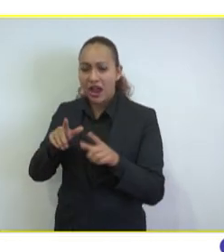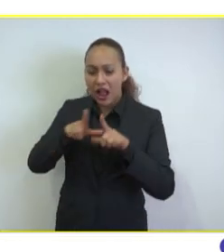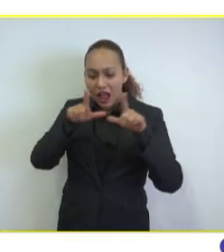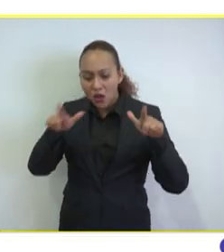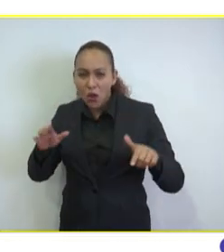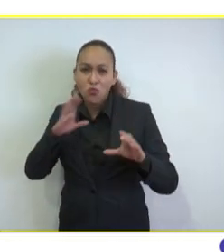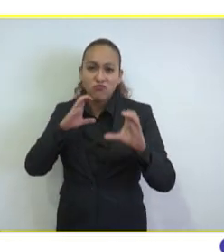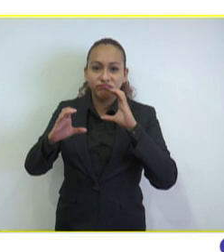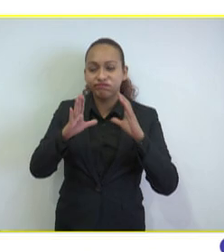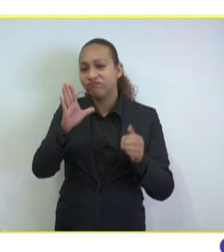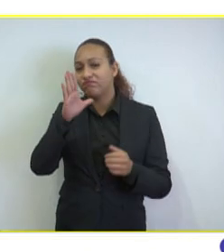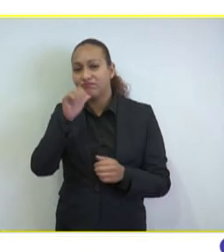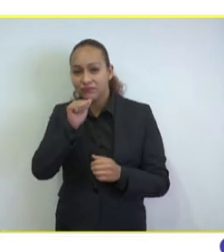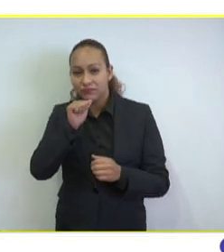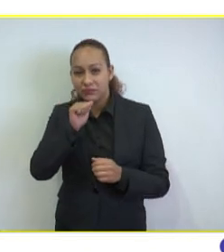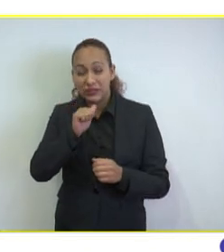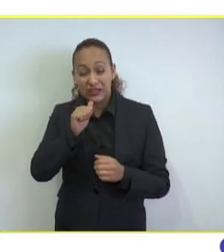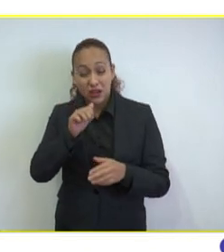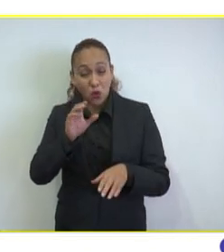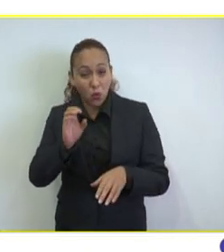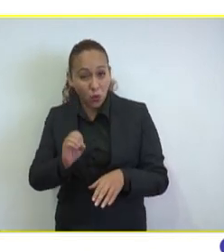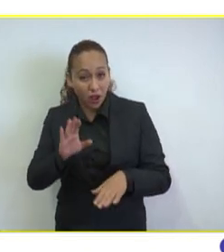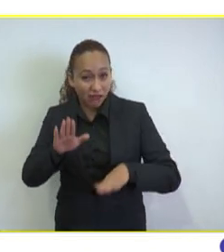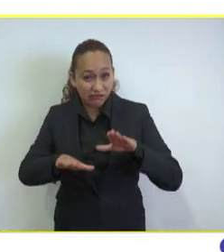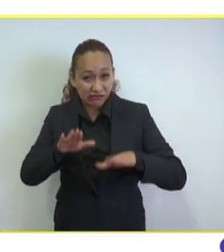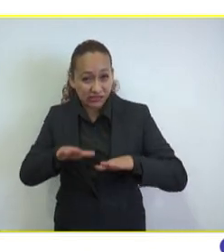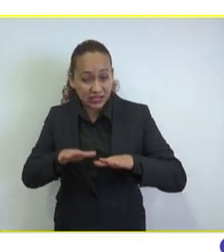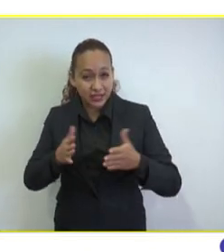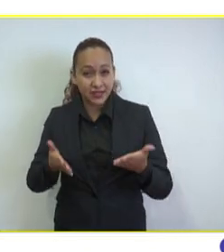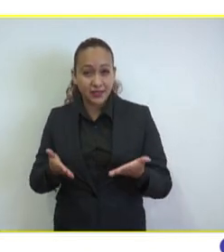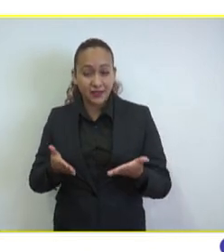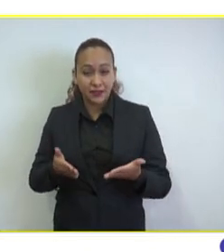comunicación y dificultades en